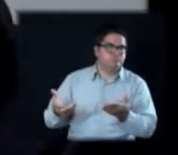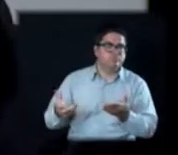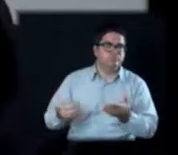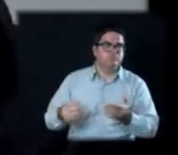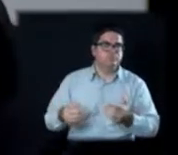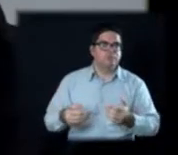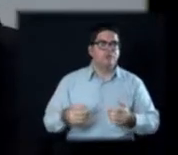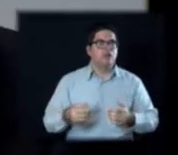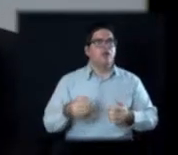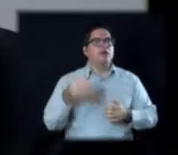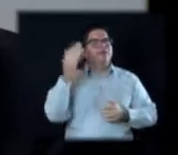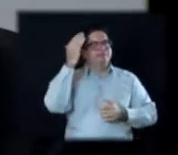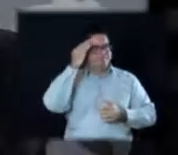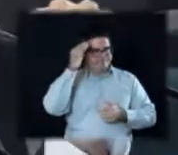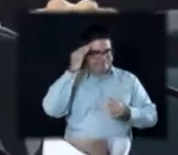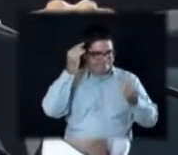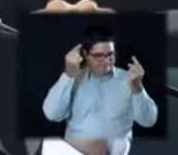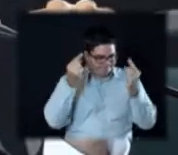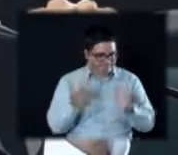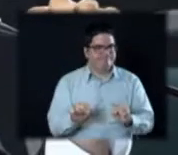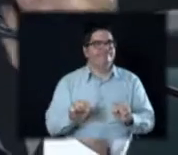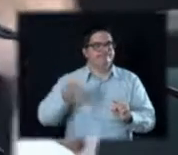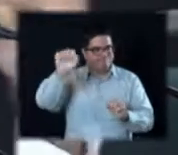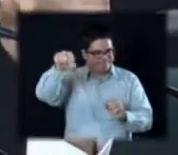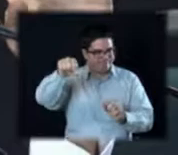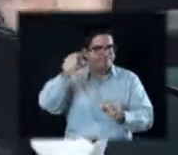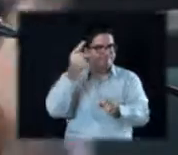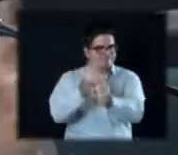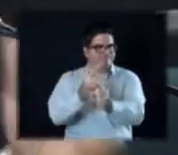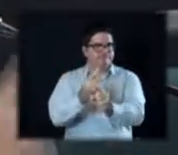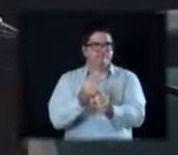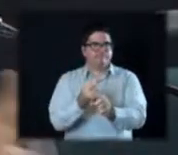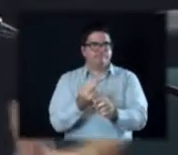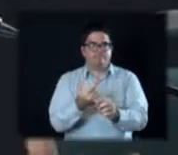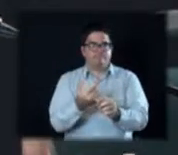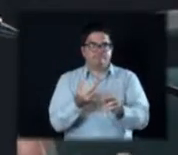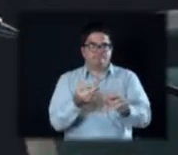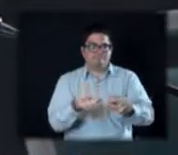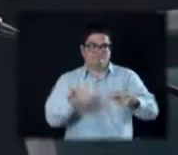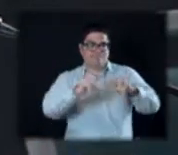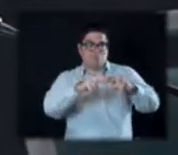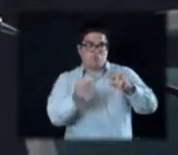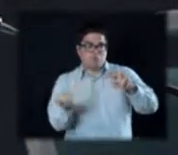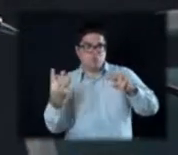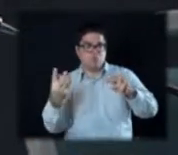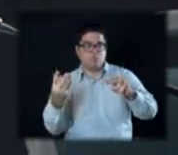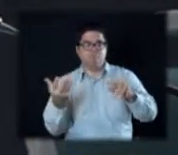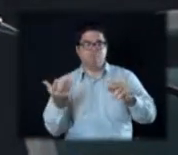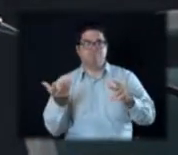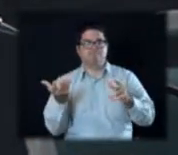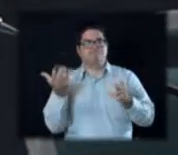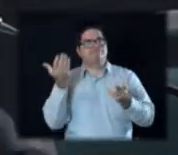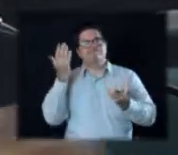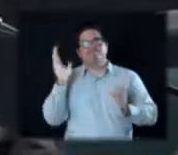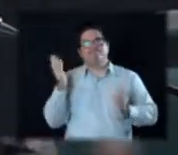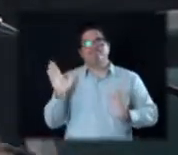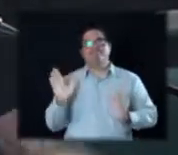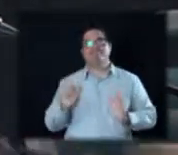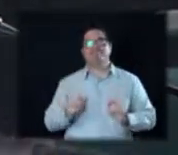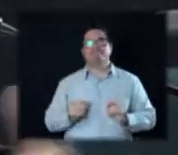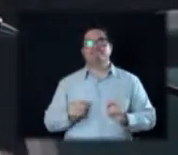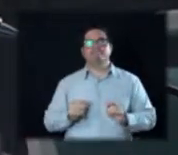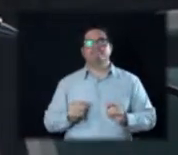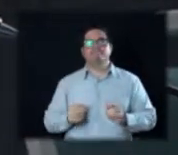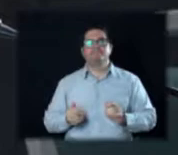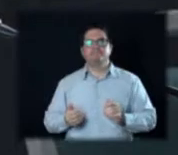a cargar más porque va a tomar más tiempo para que paguen. Sé que sucede, tiene razón. No sé en cuán